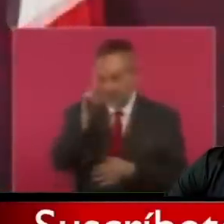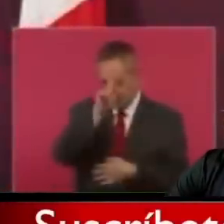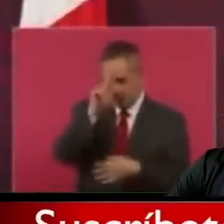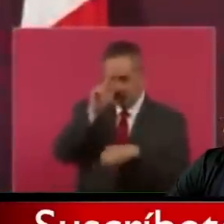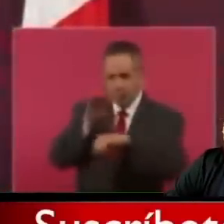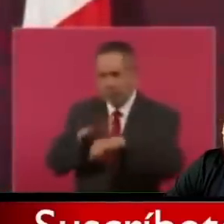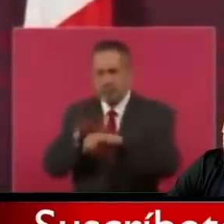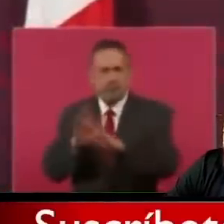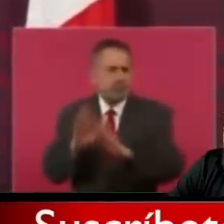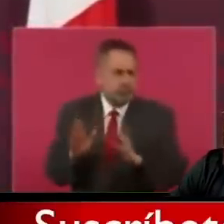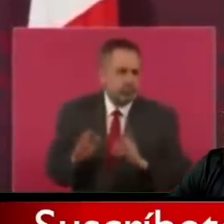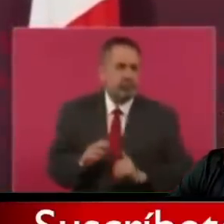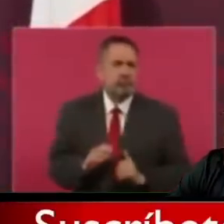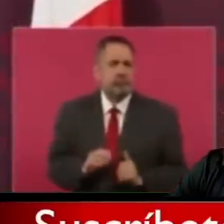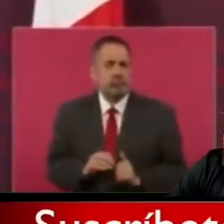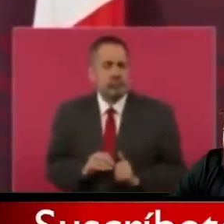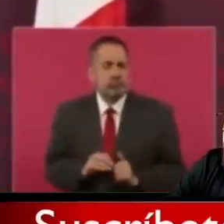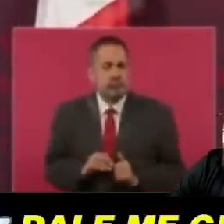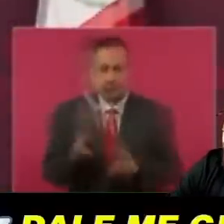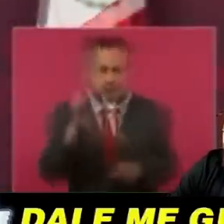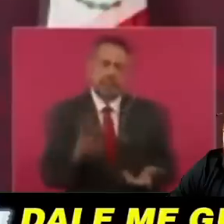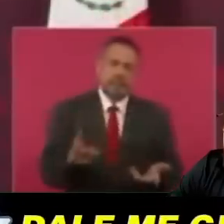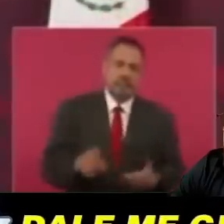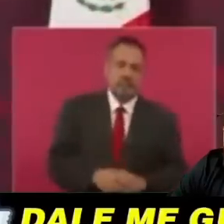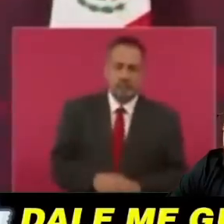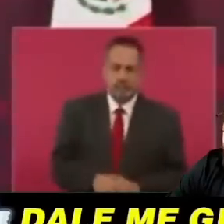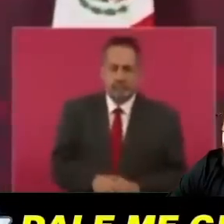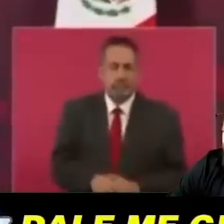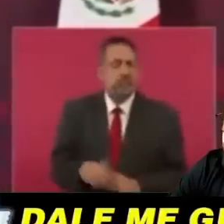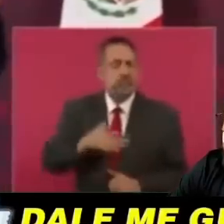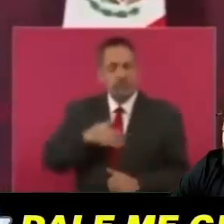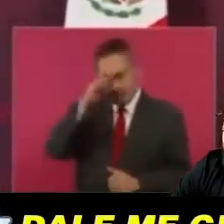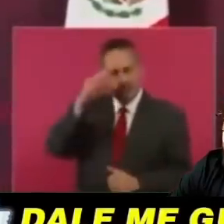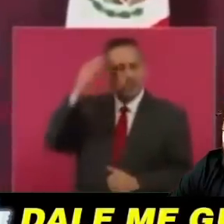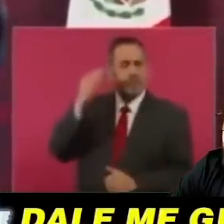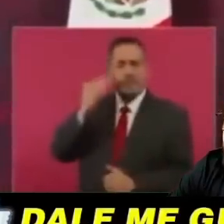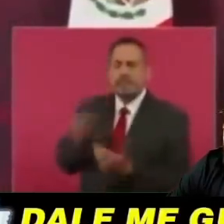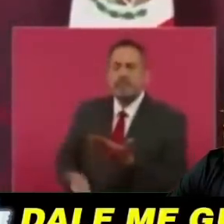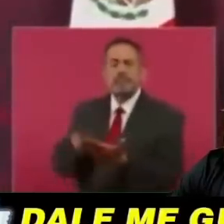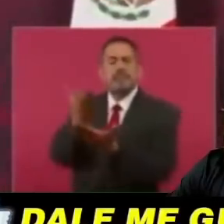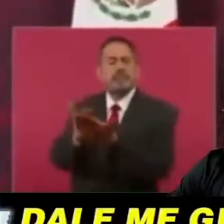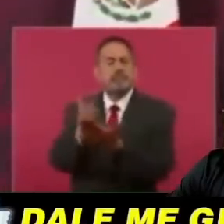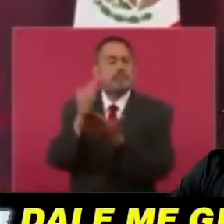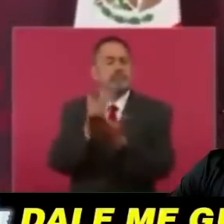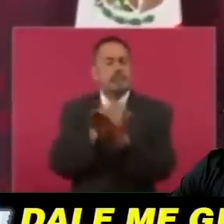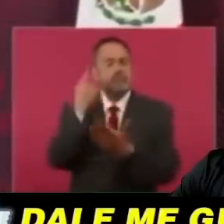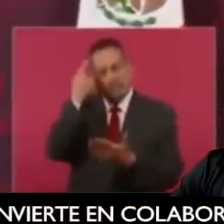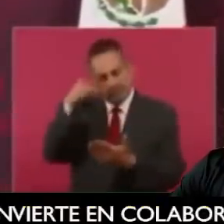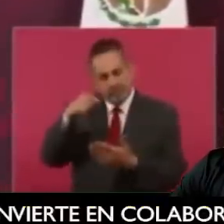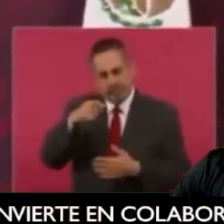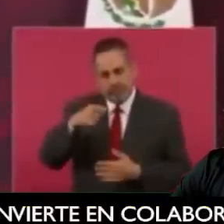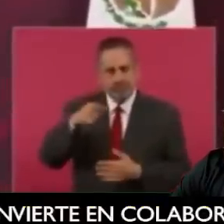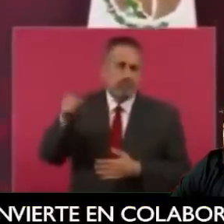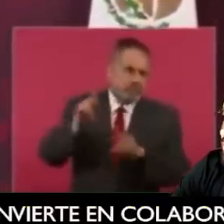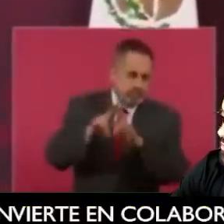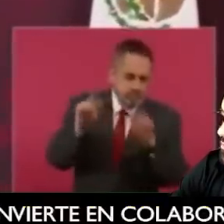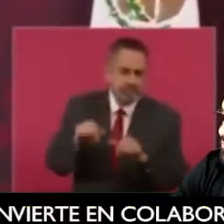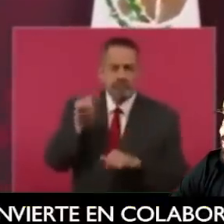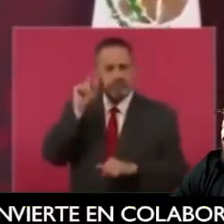prudencia, buscando la paz. Hicimos un planteamiento para que se busque la paz